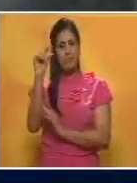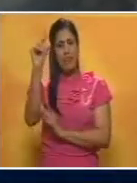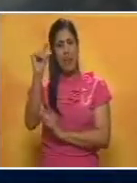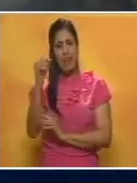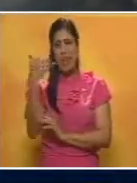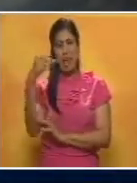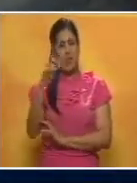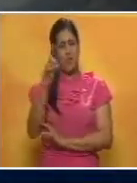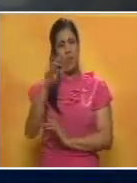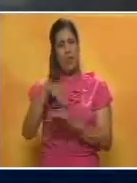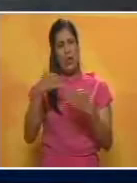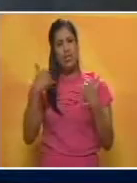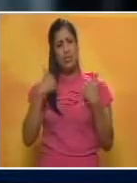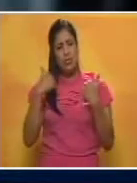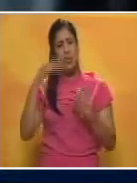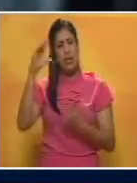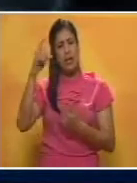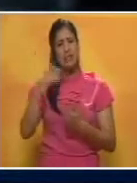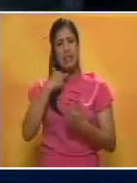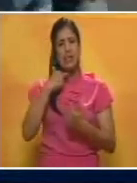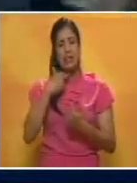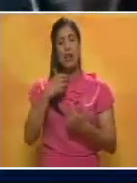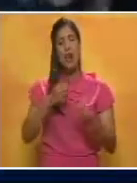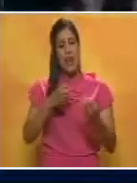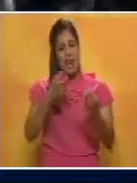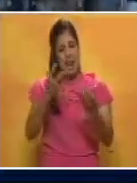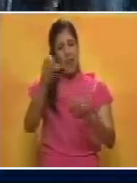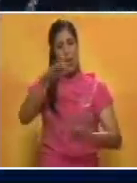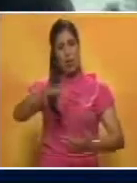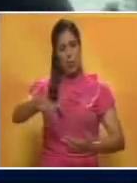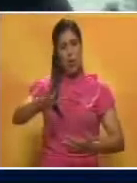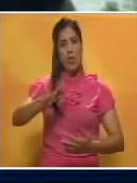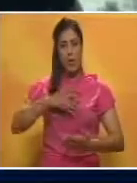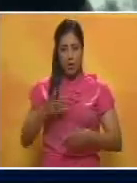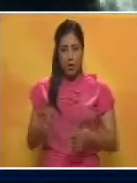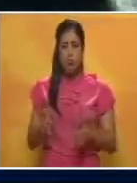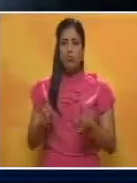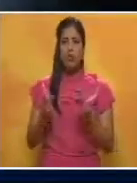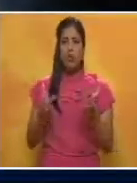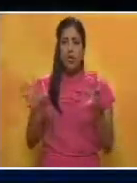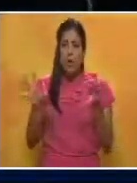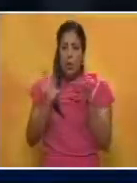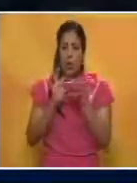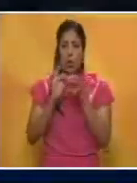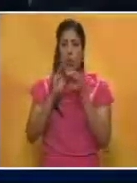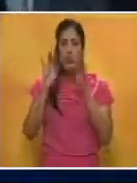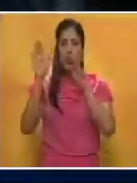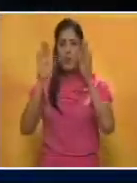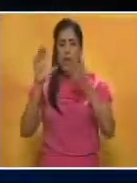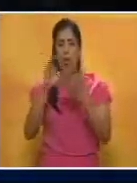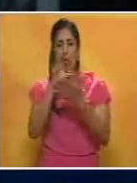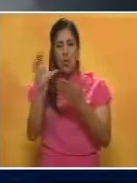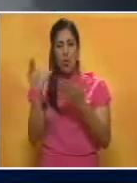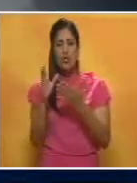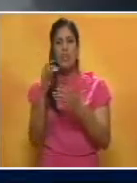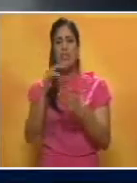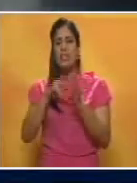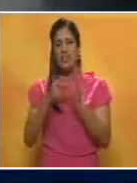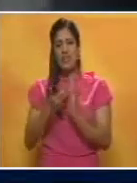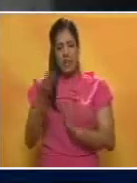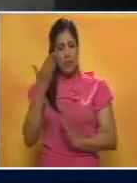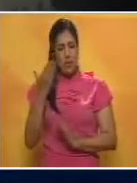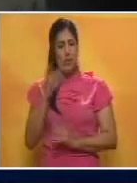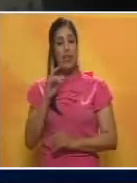muy bajo por la situación que atraviesa el país. Él quiere regalarle a su público la oportunidad de estar juntos en esta serie de conciertos muy